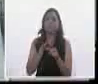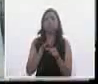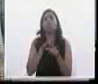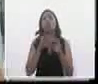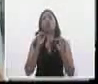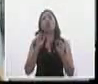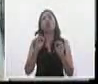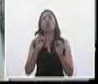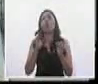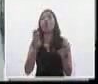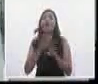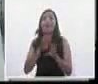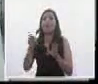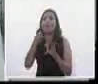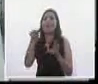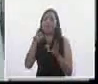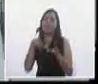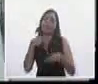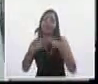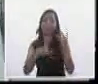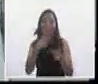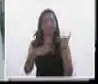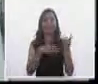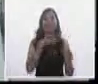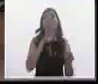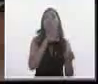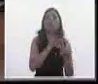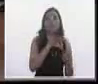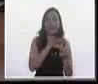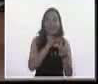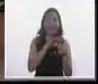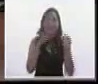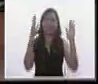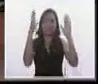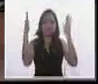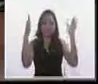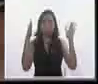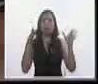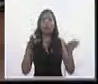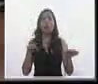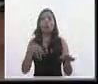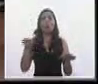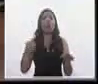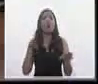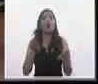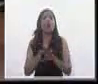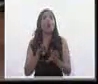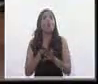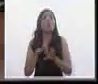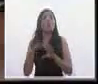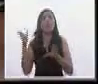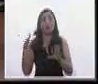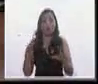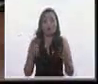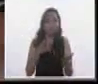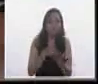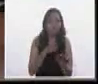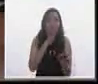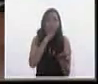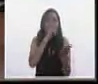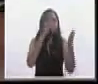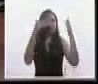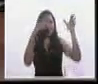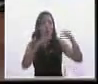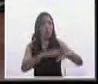ilidad en en este los las casillas no todo ese esos temas están haciendo muchísimas cosas en el